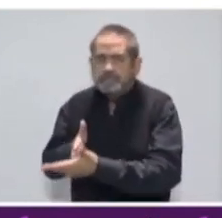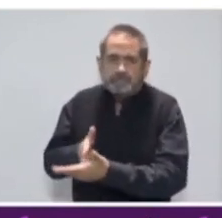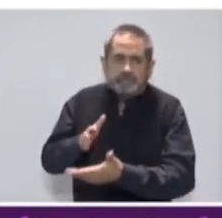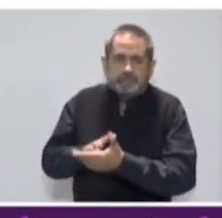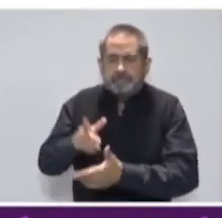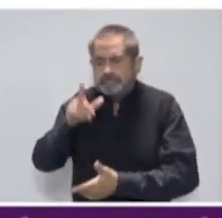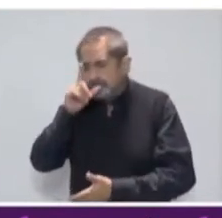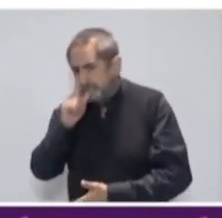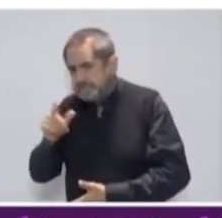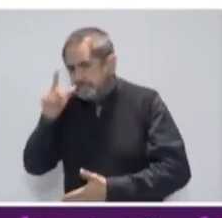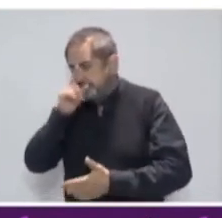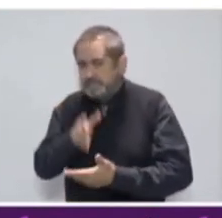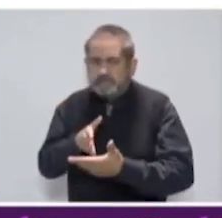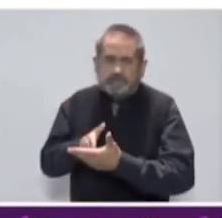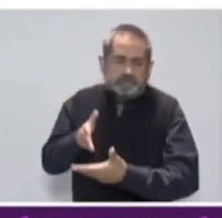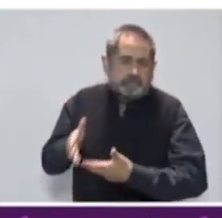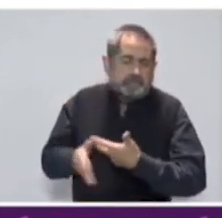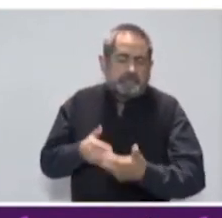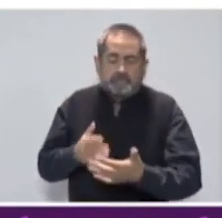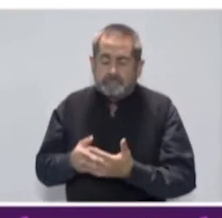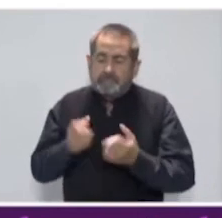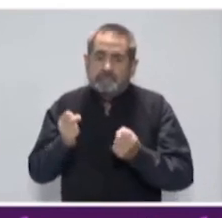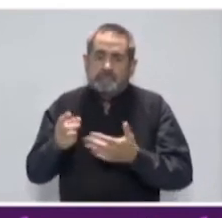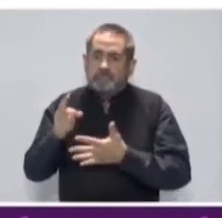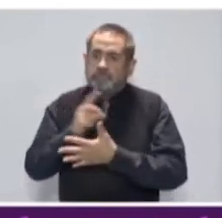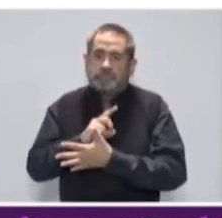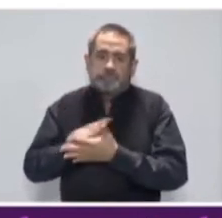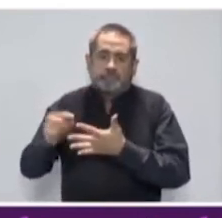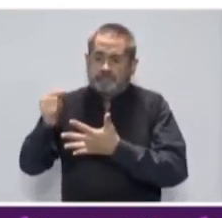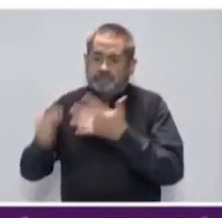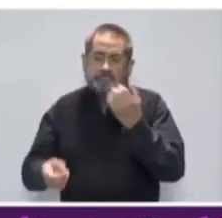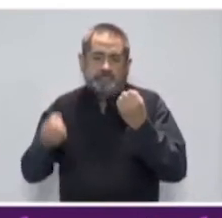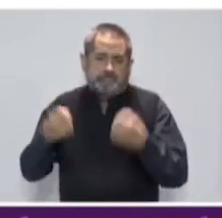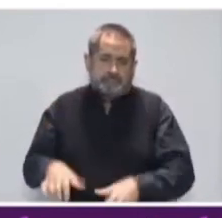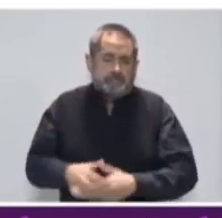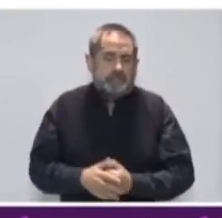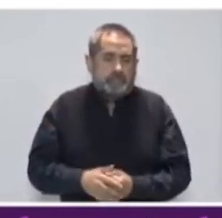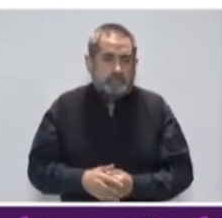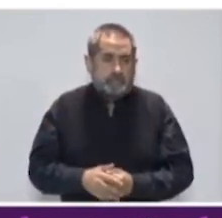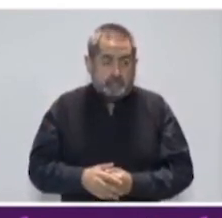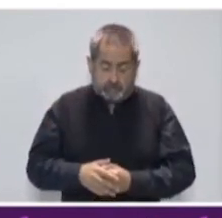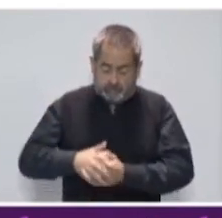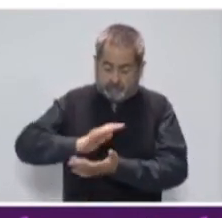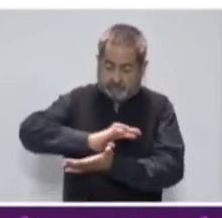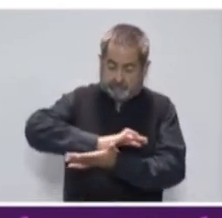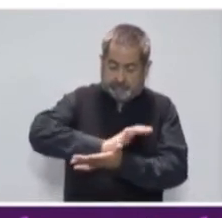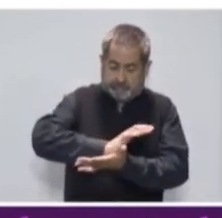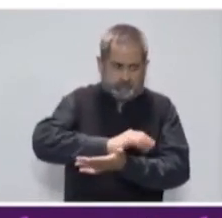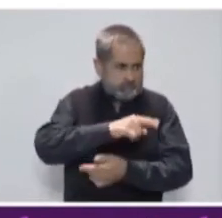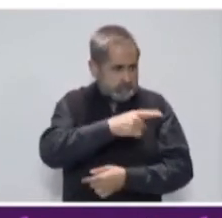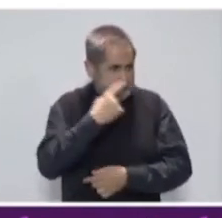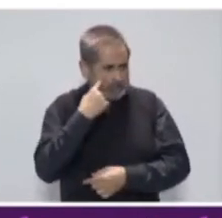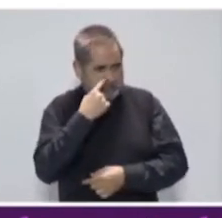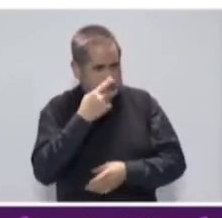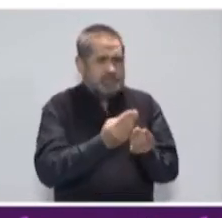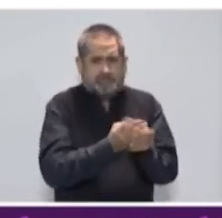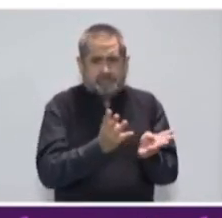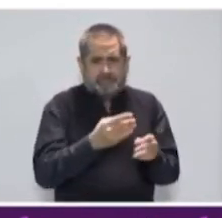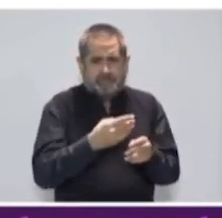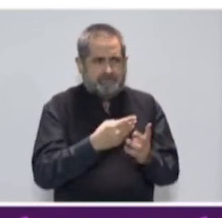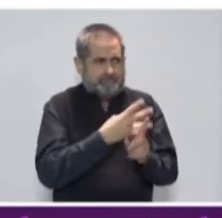el ejercicio de todo tipo de derechos. La discriminación por orientación